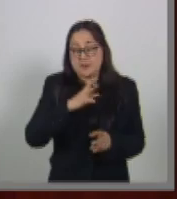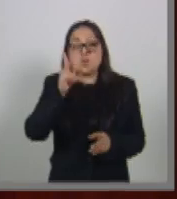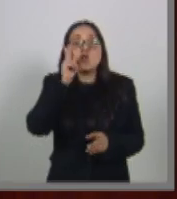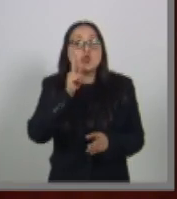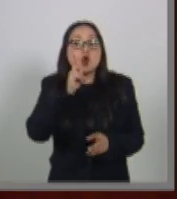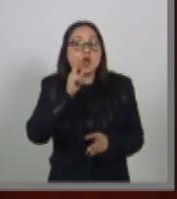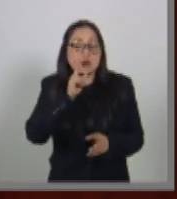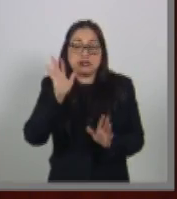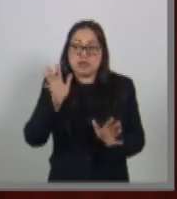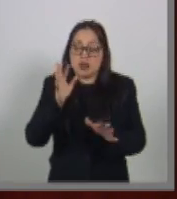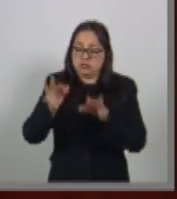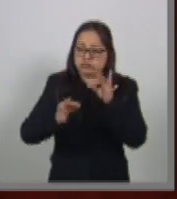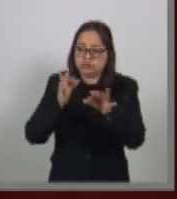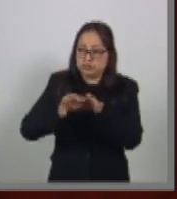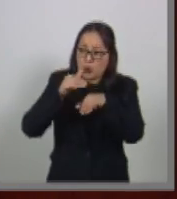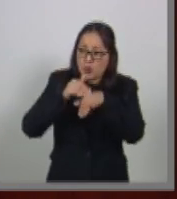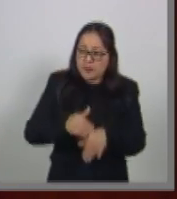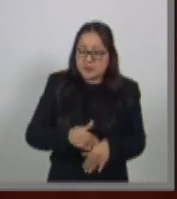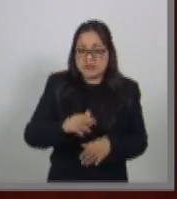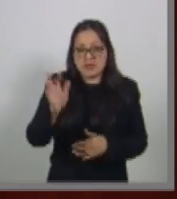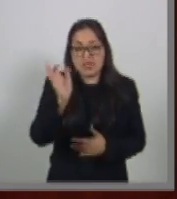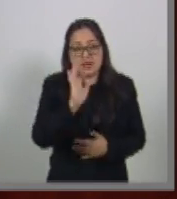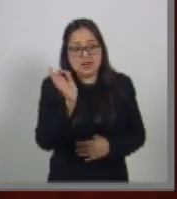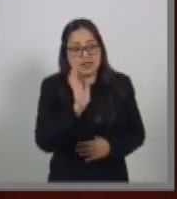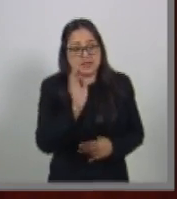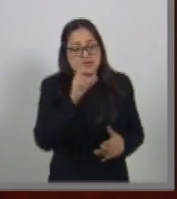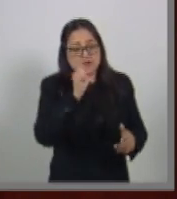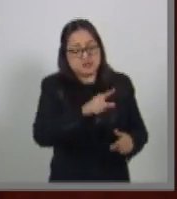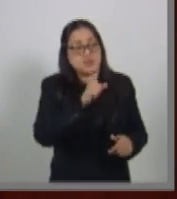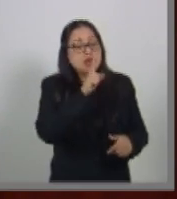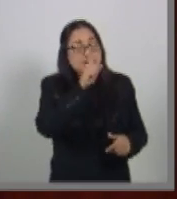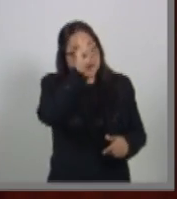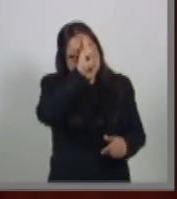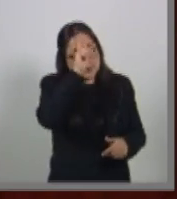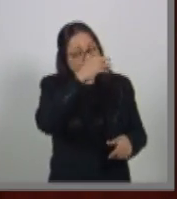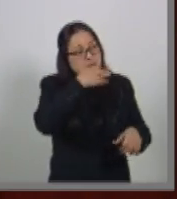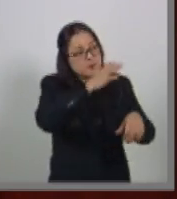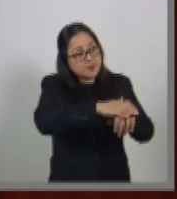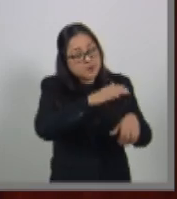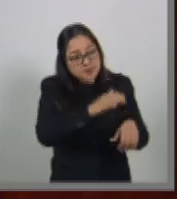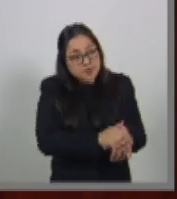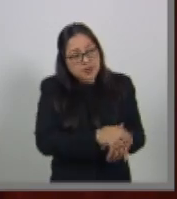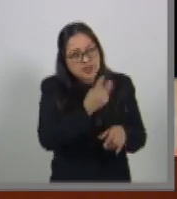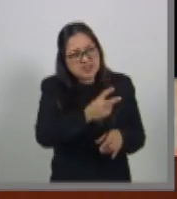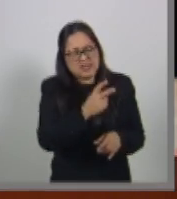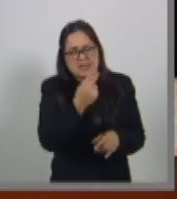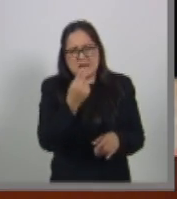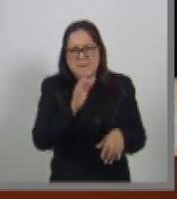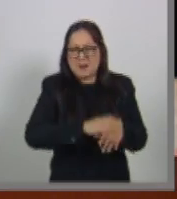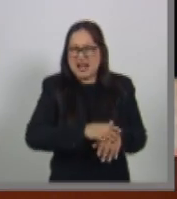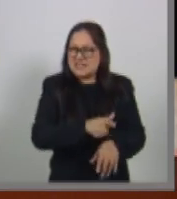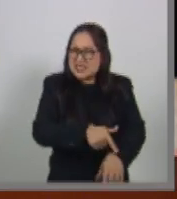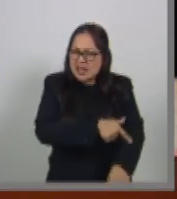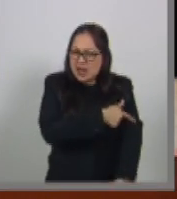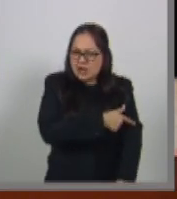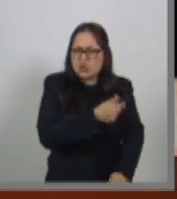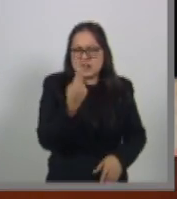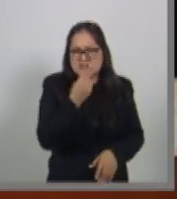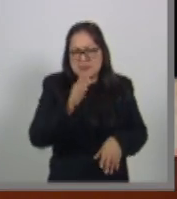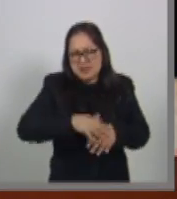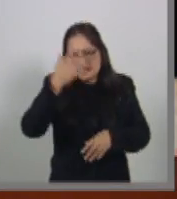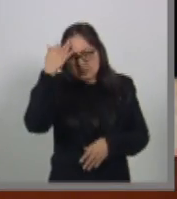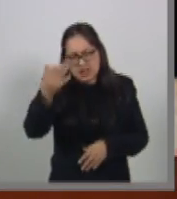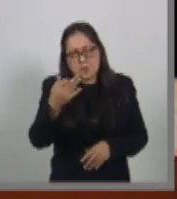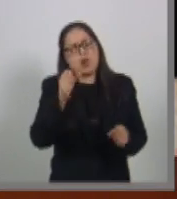Dicho plazo podrá ser ampliado cuando la naturaleza de la recomendación así lo amerite. Es decir, la ley